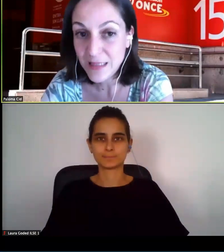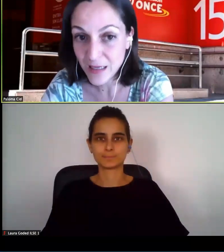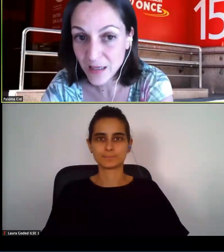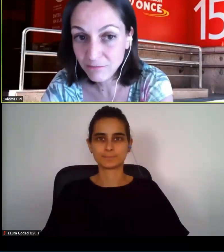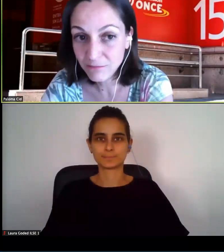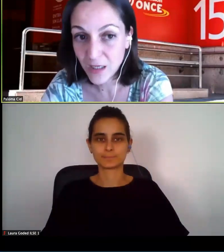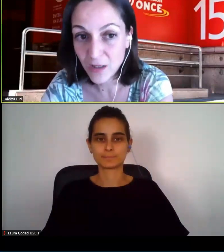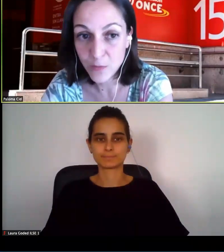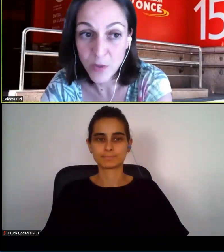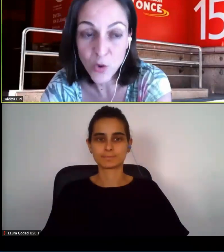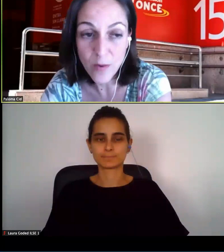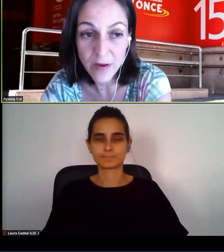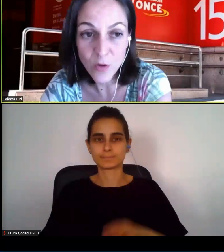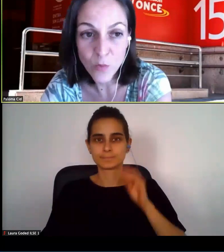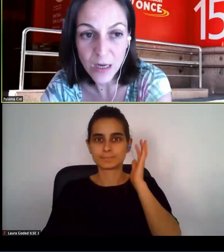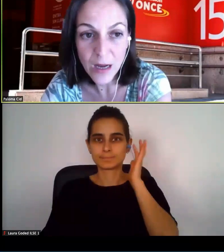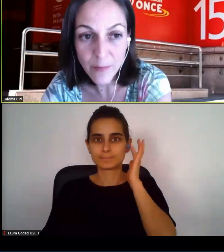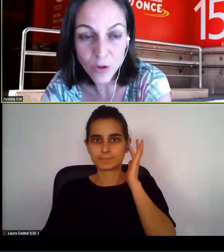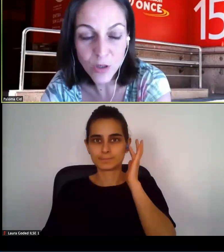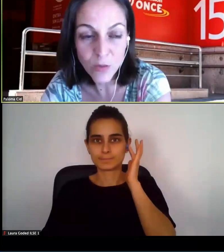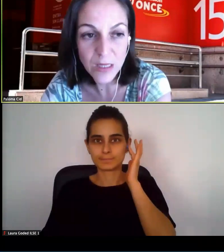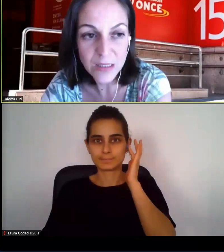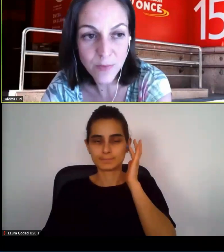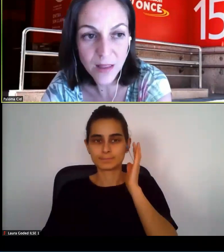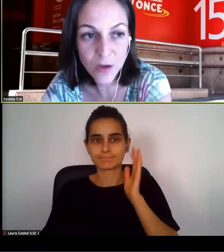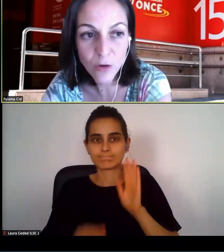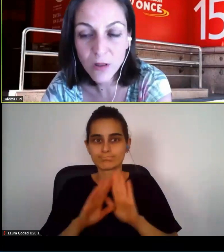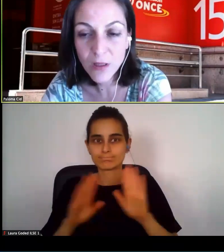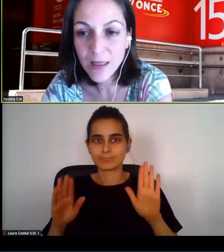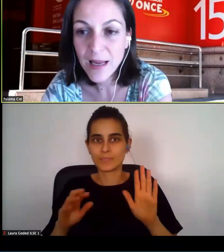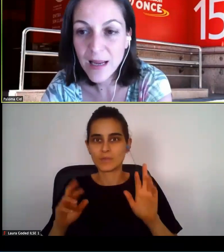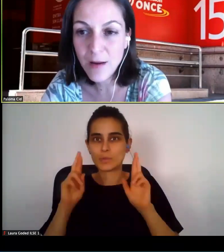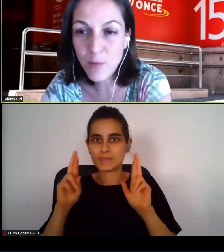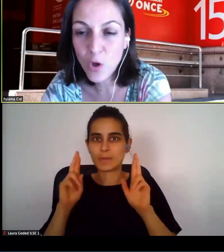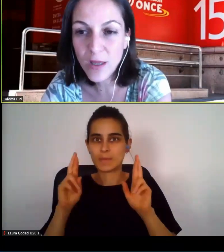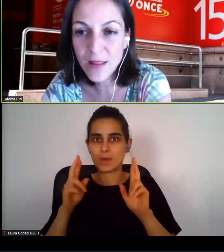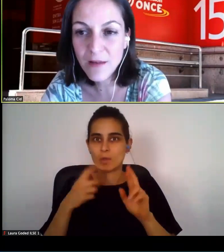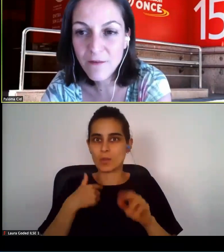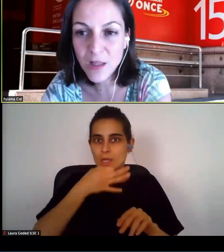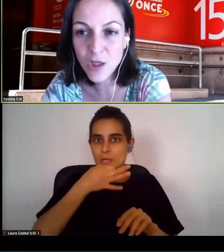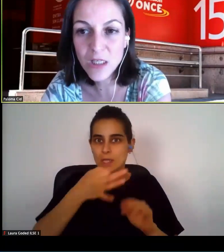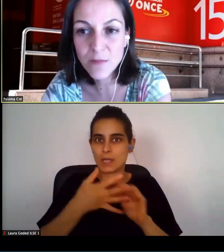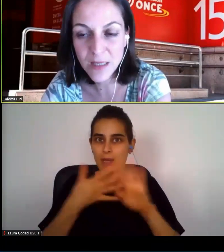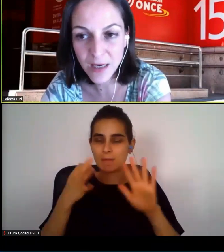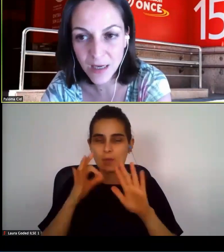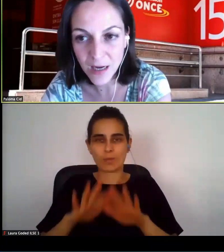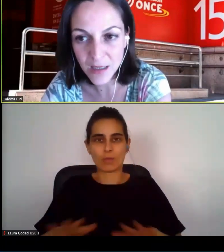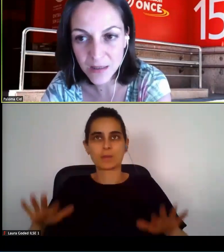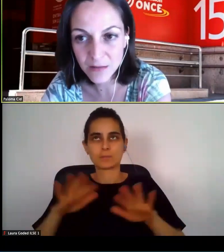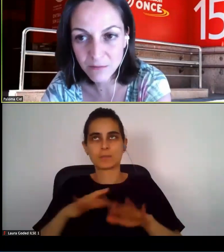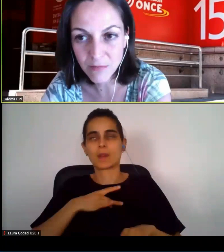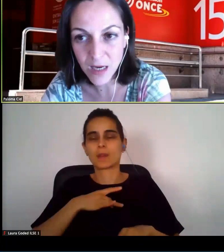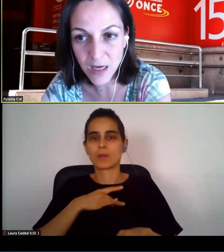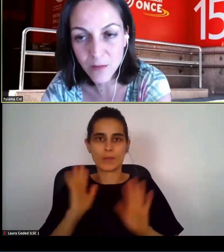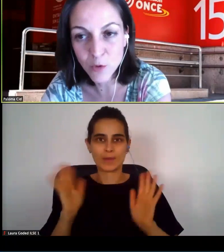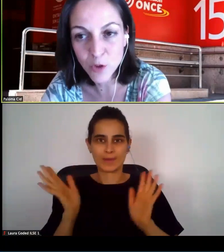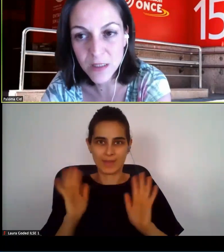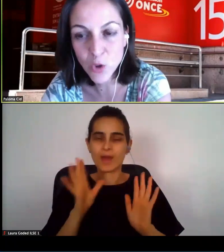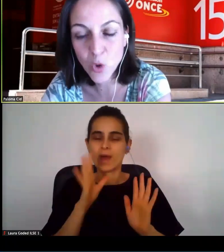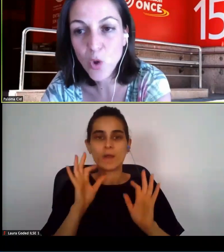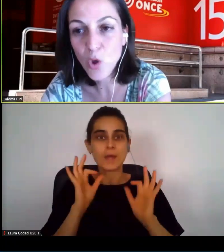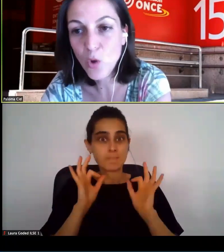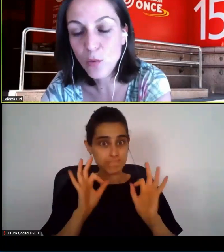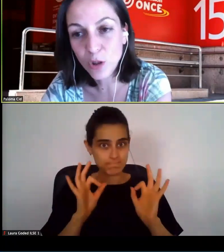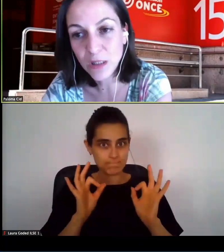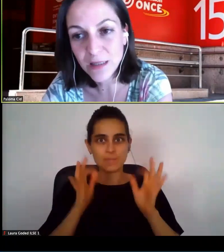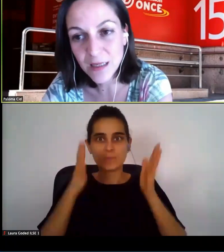Hasta aquí, que espero no haber ido muy rápido ni muy despacio, el bloque de definiciones más generales, ¿vale? Hemos